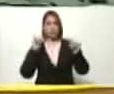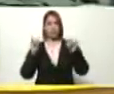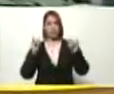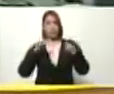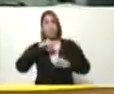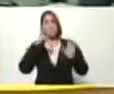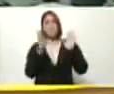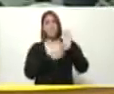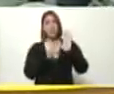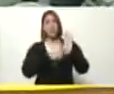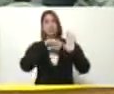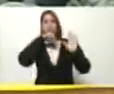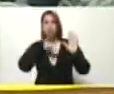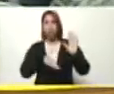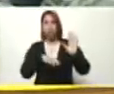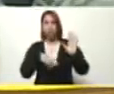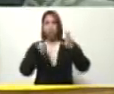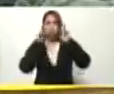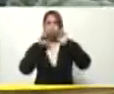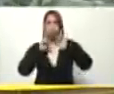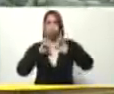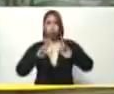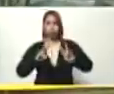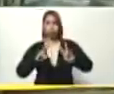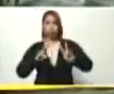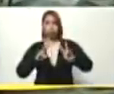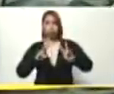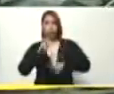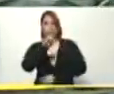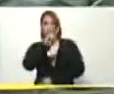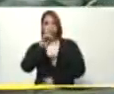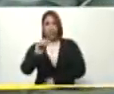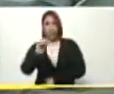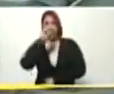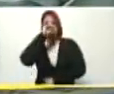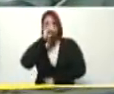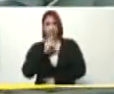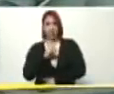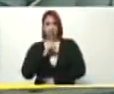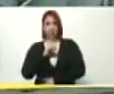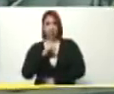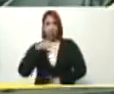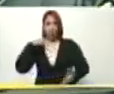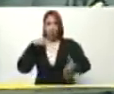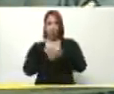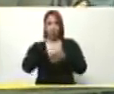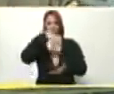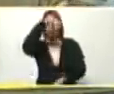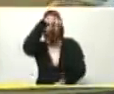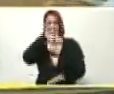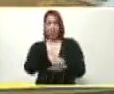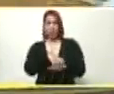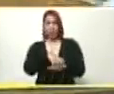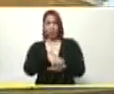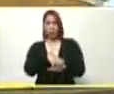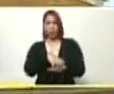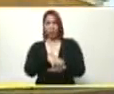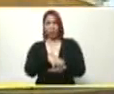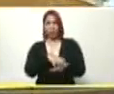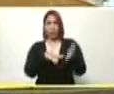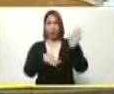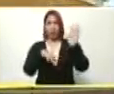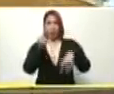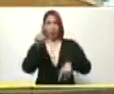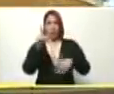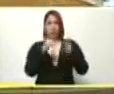histórica impecable los 20 años del golpe de Estado del 11 de